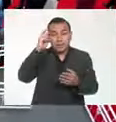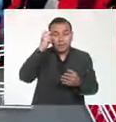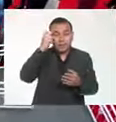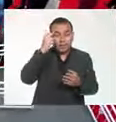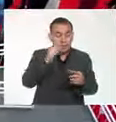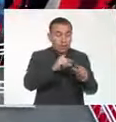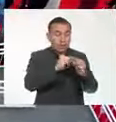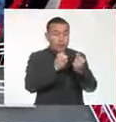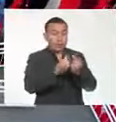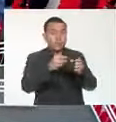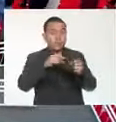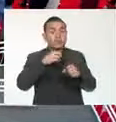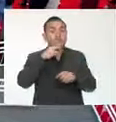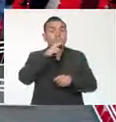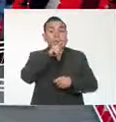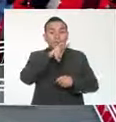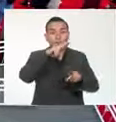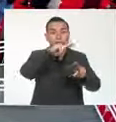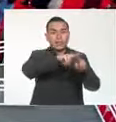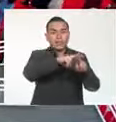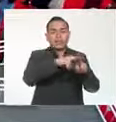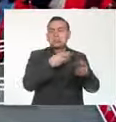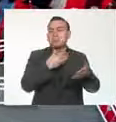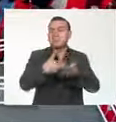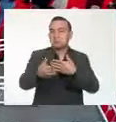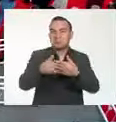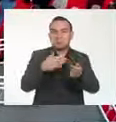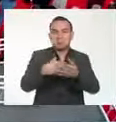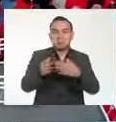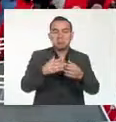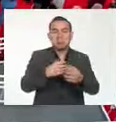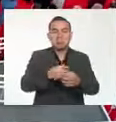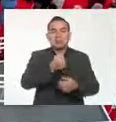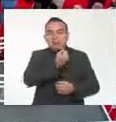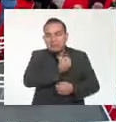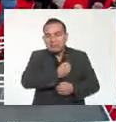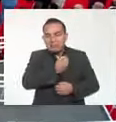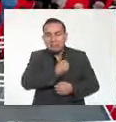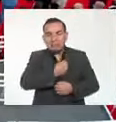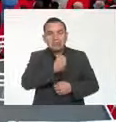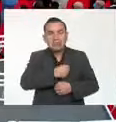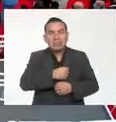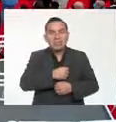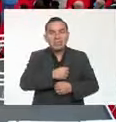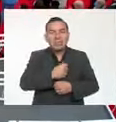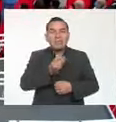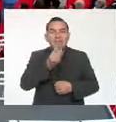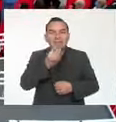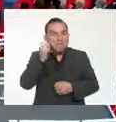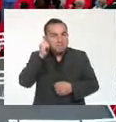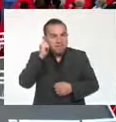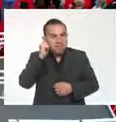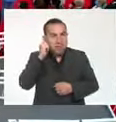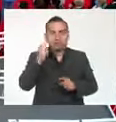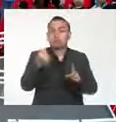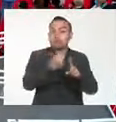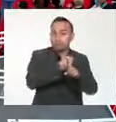perversa, que no le importa dañar niños, ancianos, golpearon a un